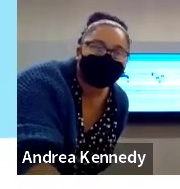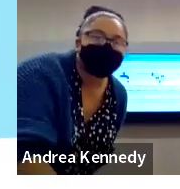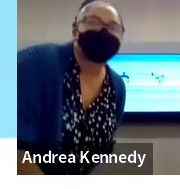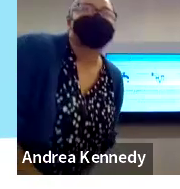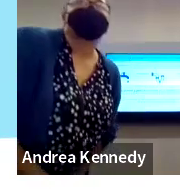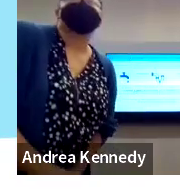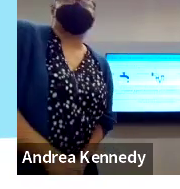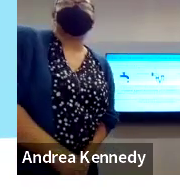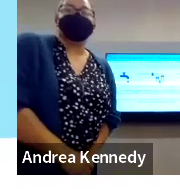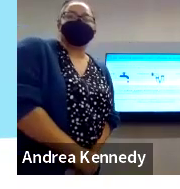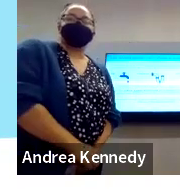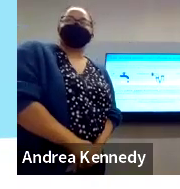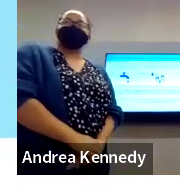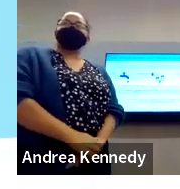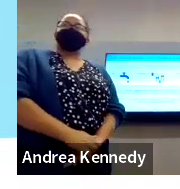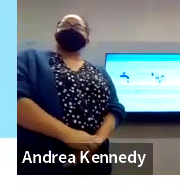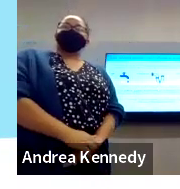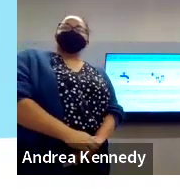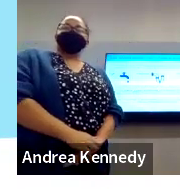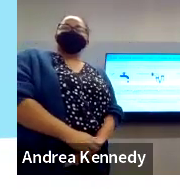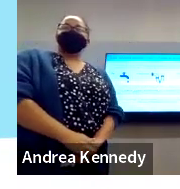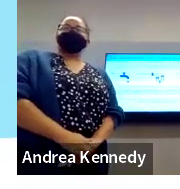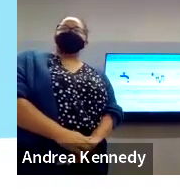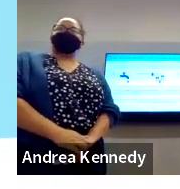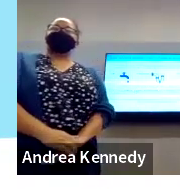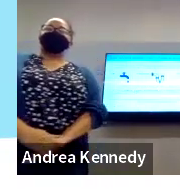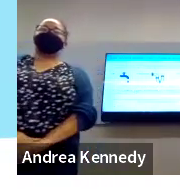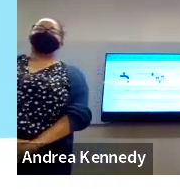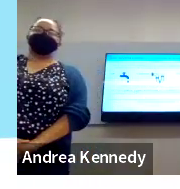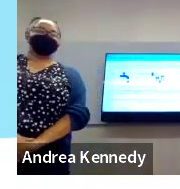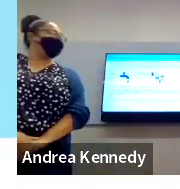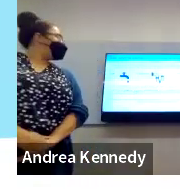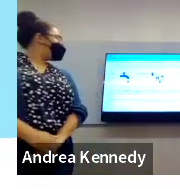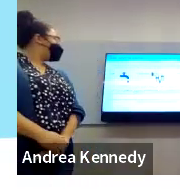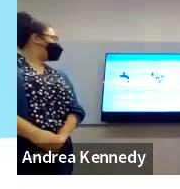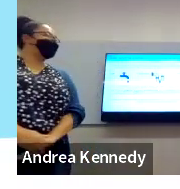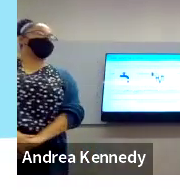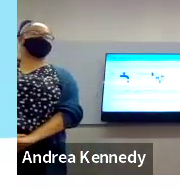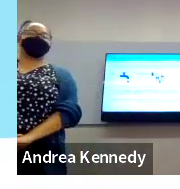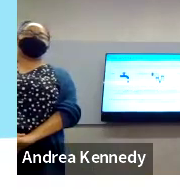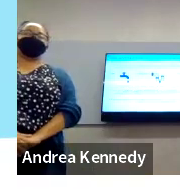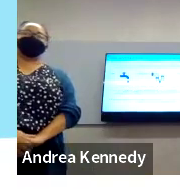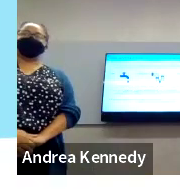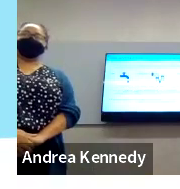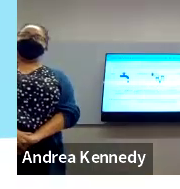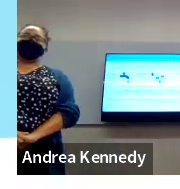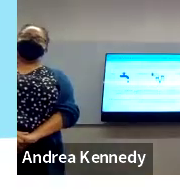públicos? Sí. Eh, yo estoy pagando mi renta